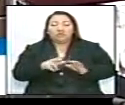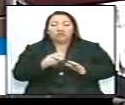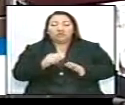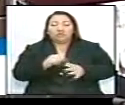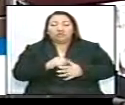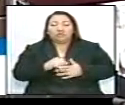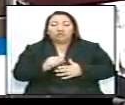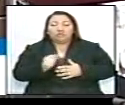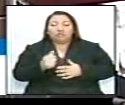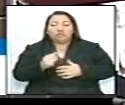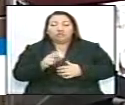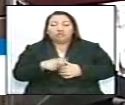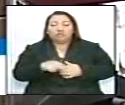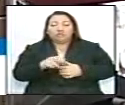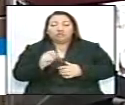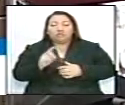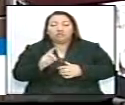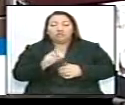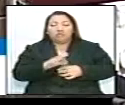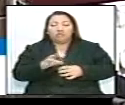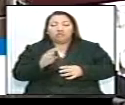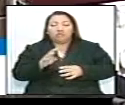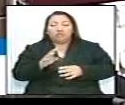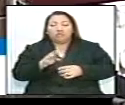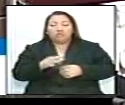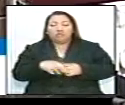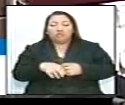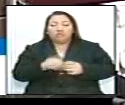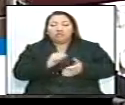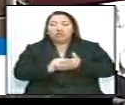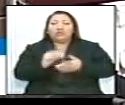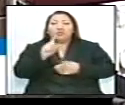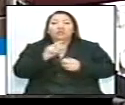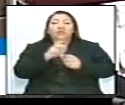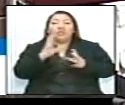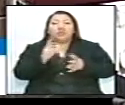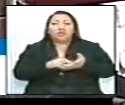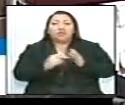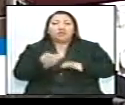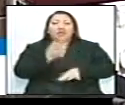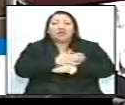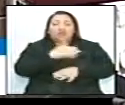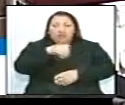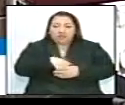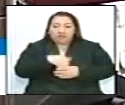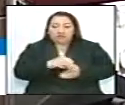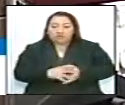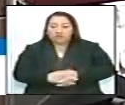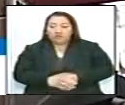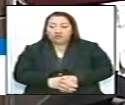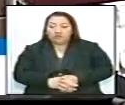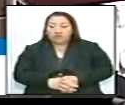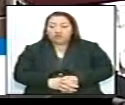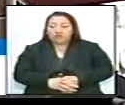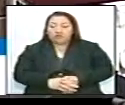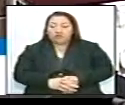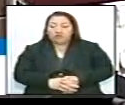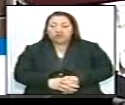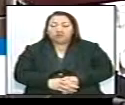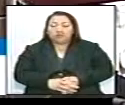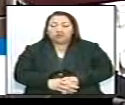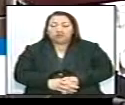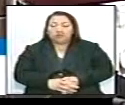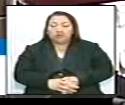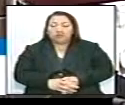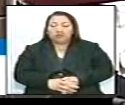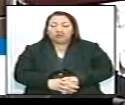abril del 2001, o sea, 4 meses y un día antes de las elecciones se nombraba al